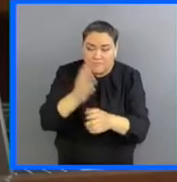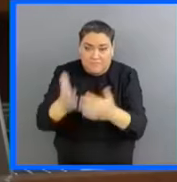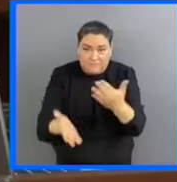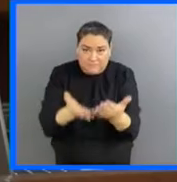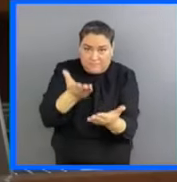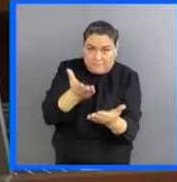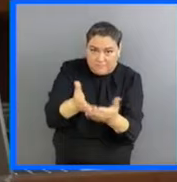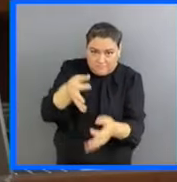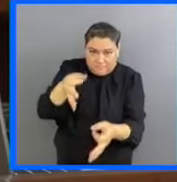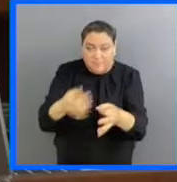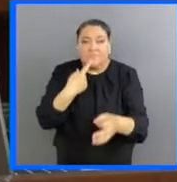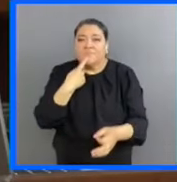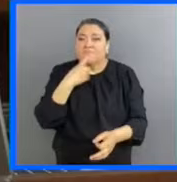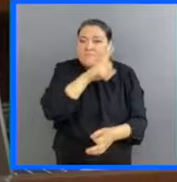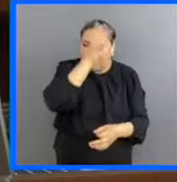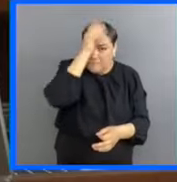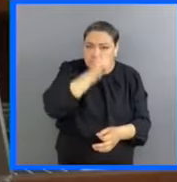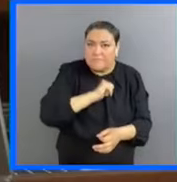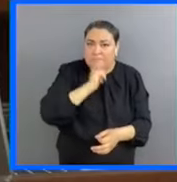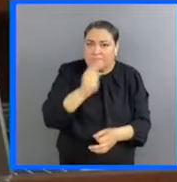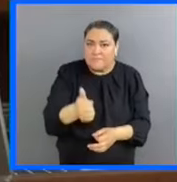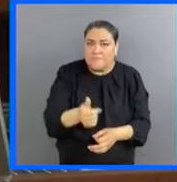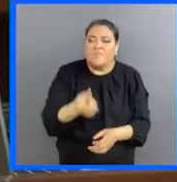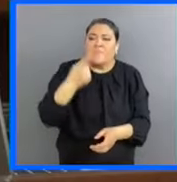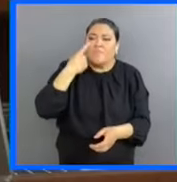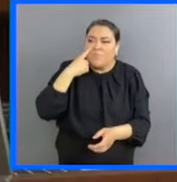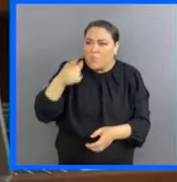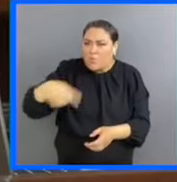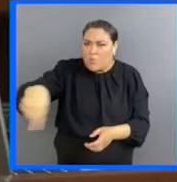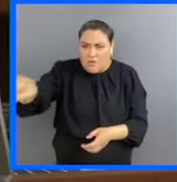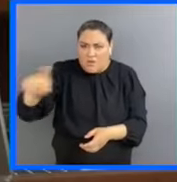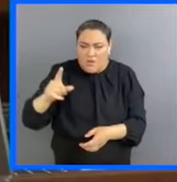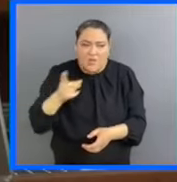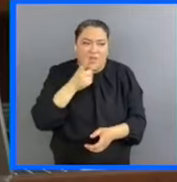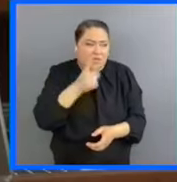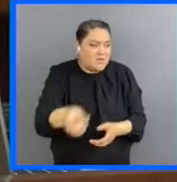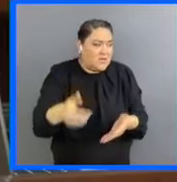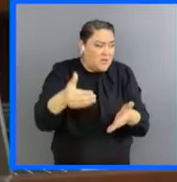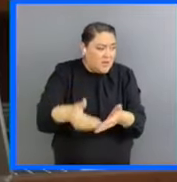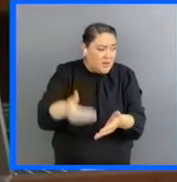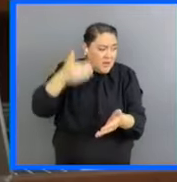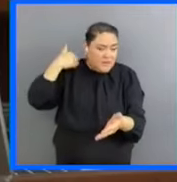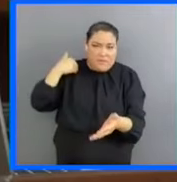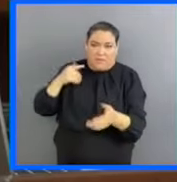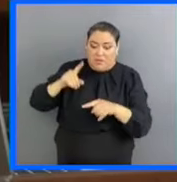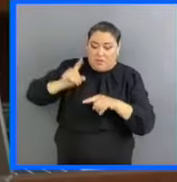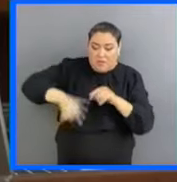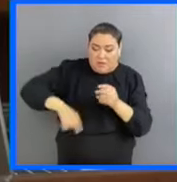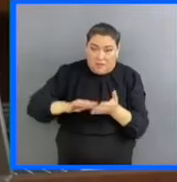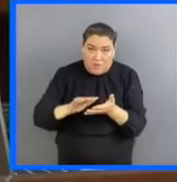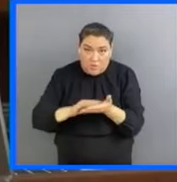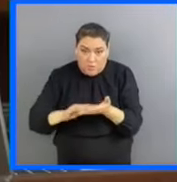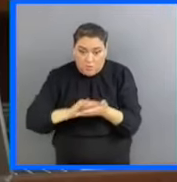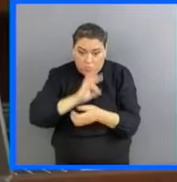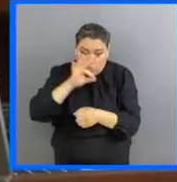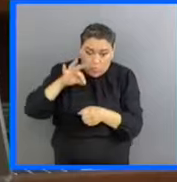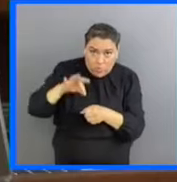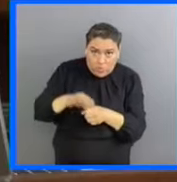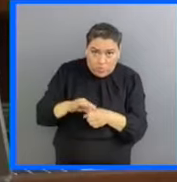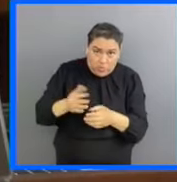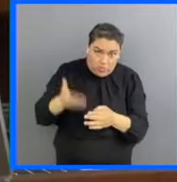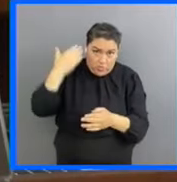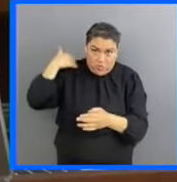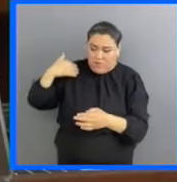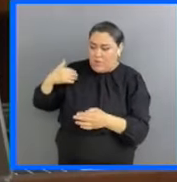reclamación no podría tener el alcance de dejar sin efecto el voto emitido por una